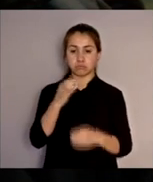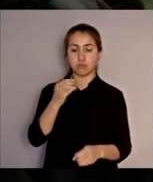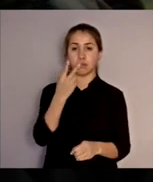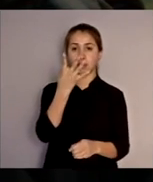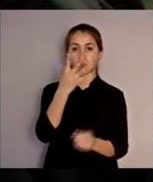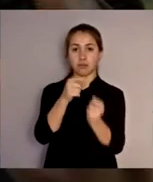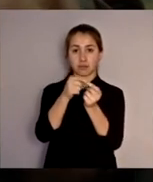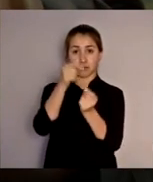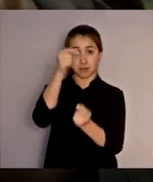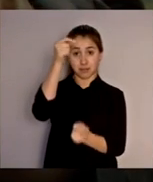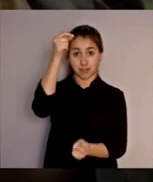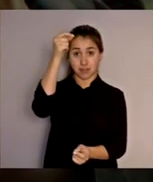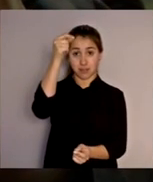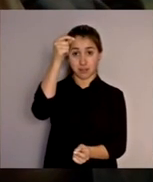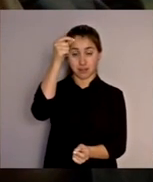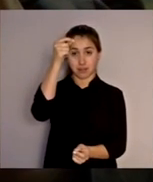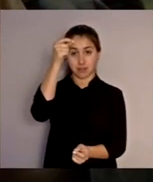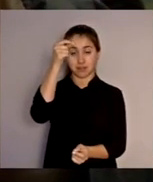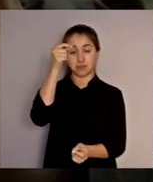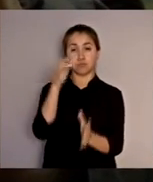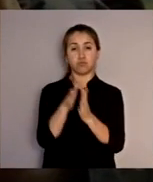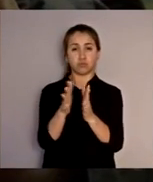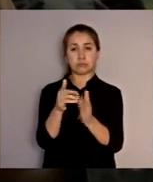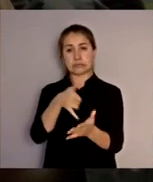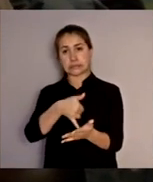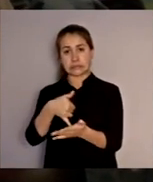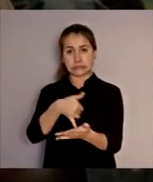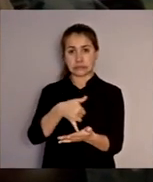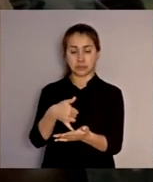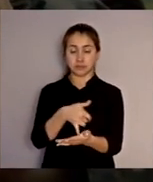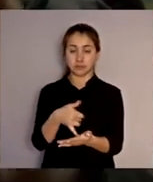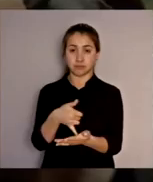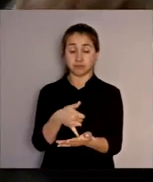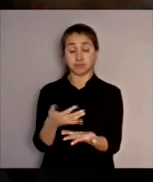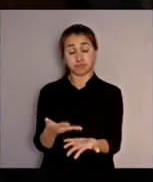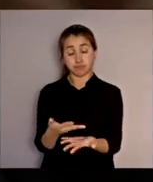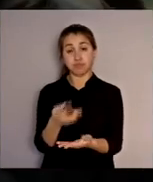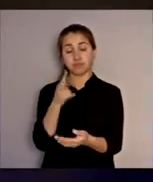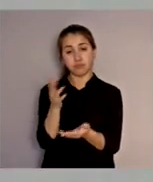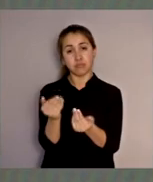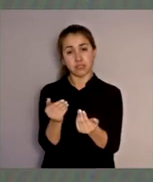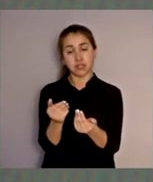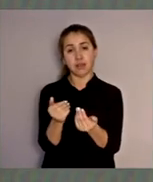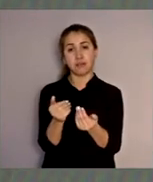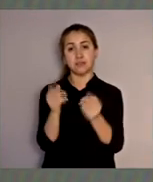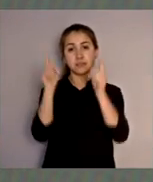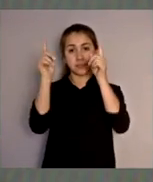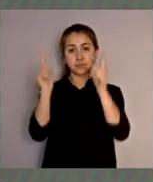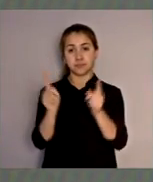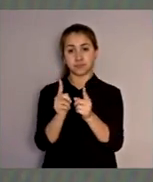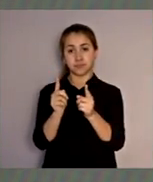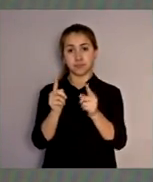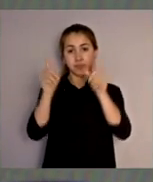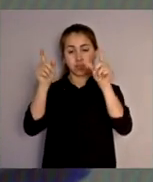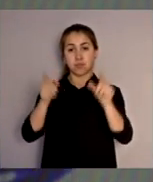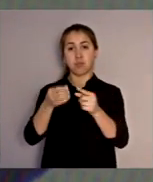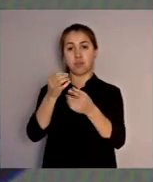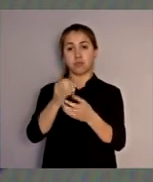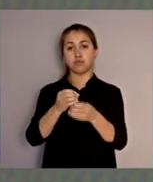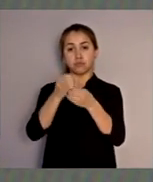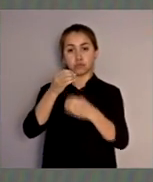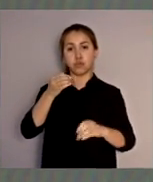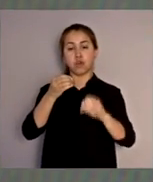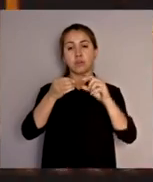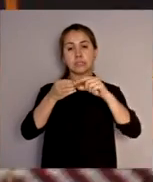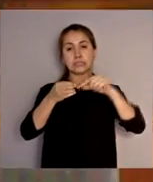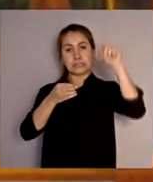25 metros de altura, ¿no es cierto?, iba a quedar muy inestable. Entonces necesitaba tirante. Entonces ya no iba a ser un tubo solo.